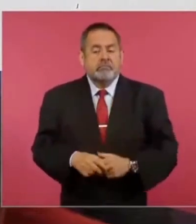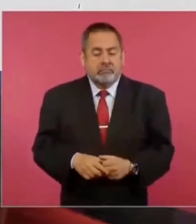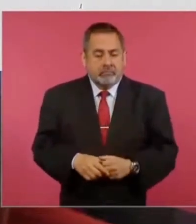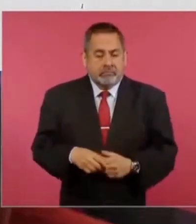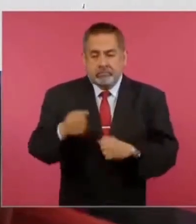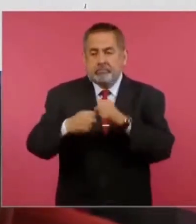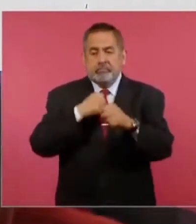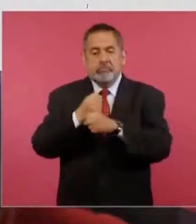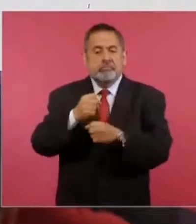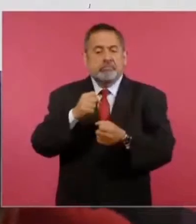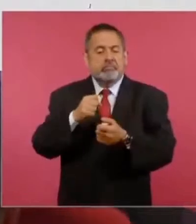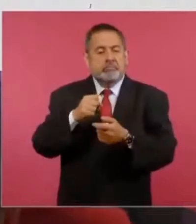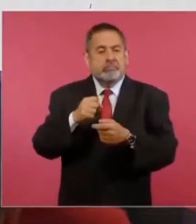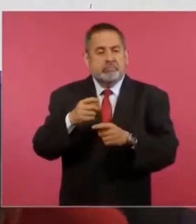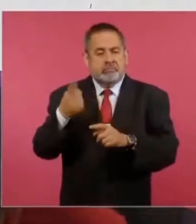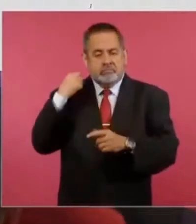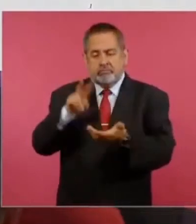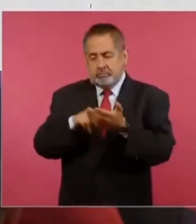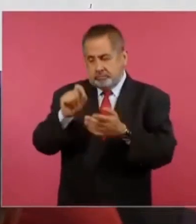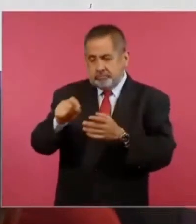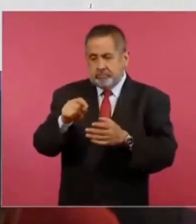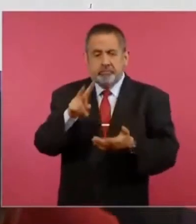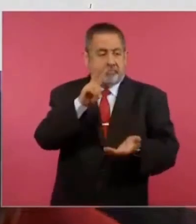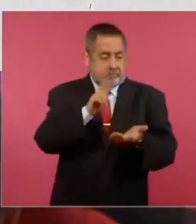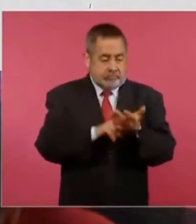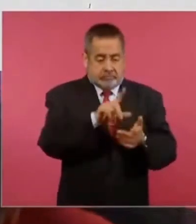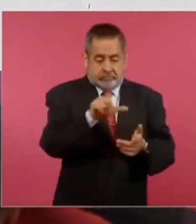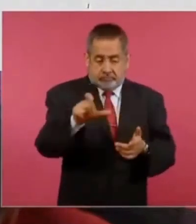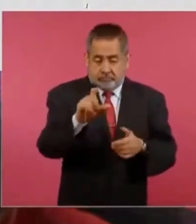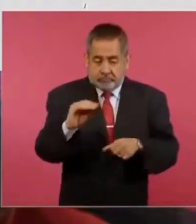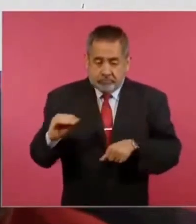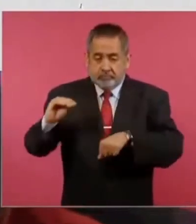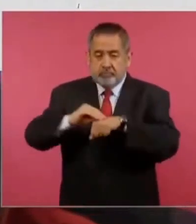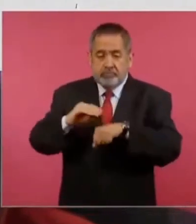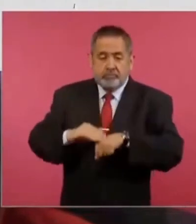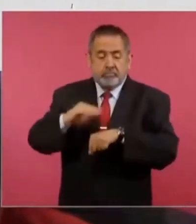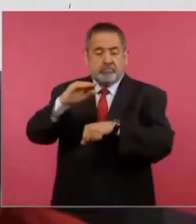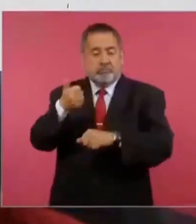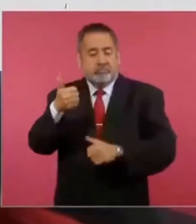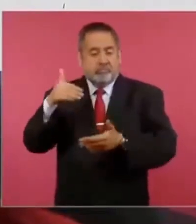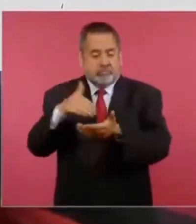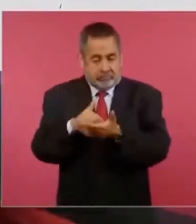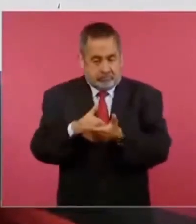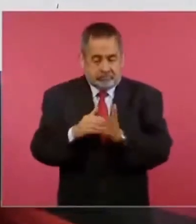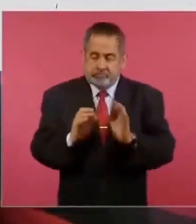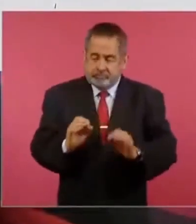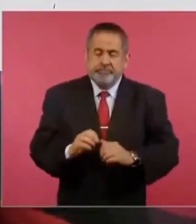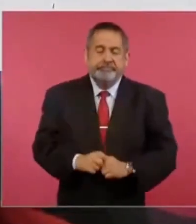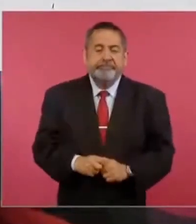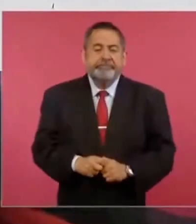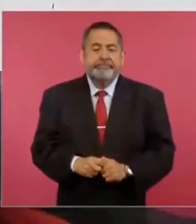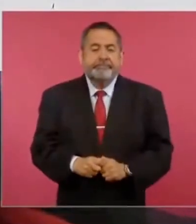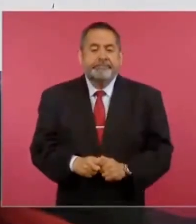de 2,700 va a aumentar a 6,000.